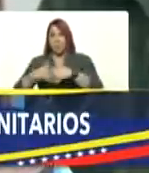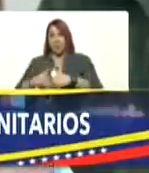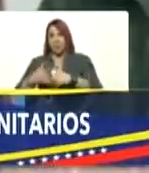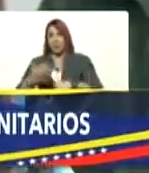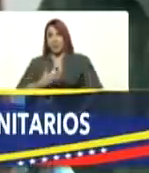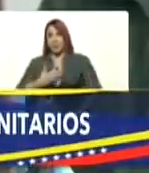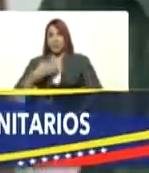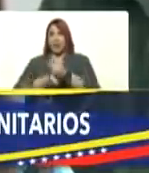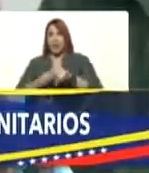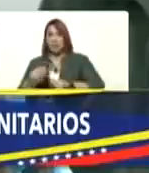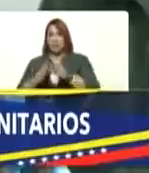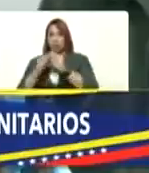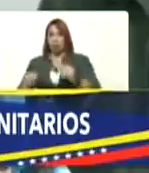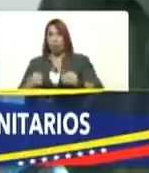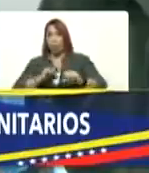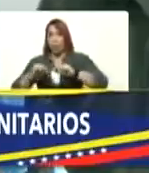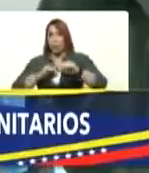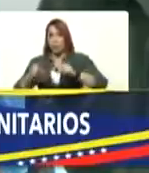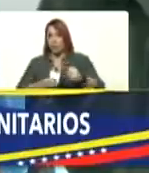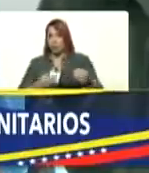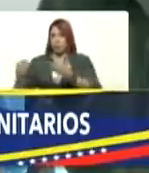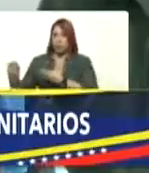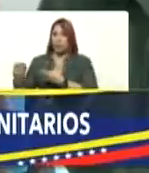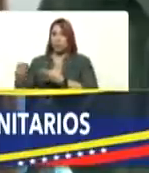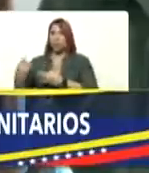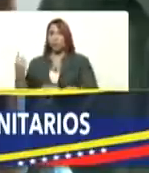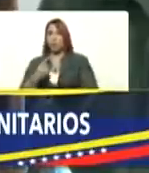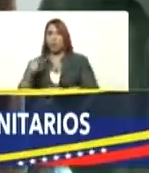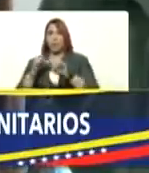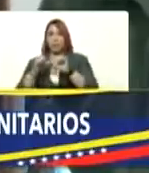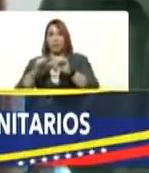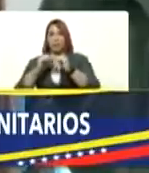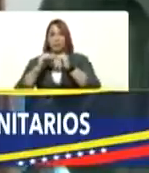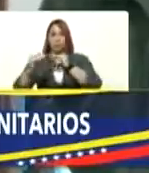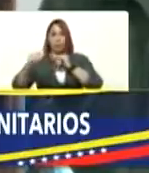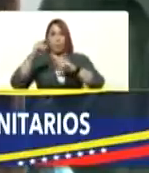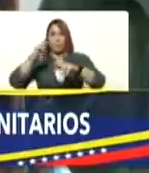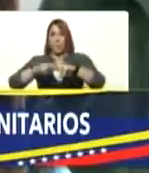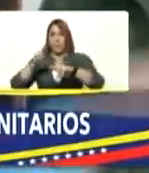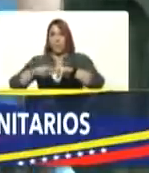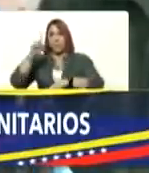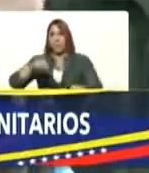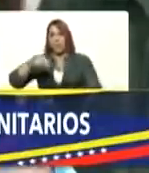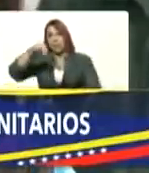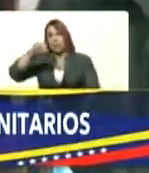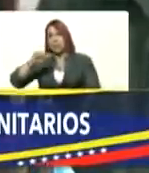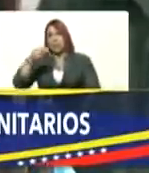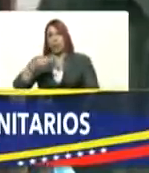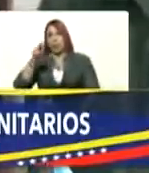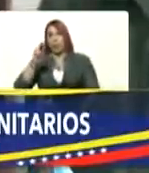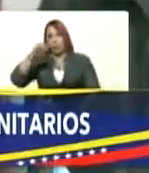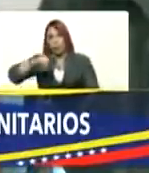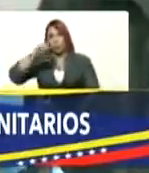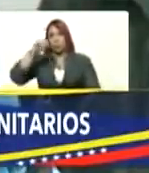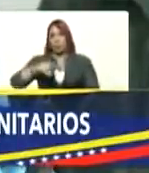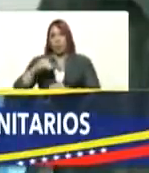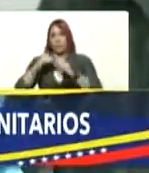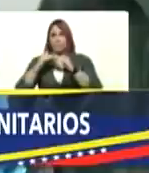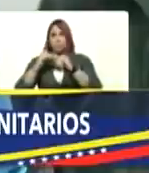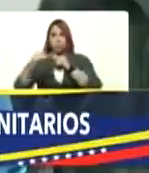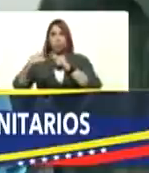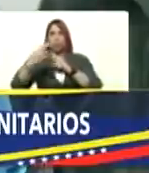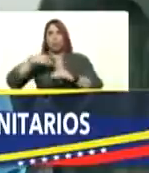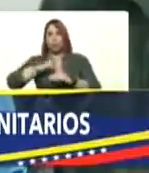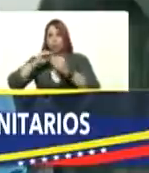el movimiento y la lleva para que quede nada más el asfaltado. Y Nahum llega y pasa el asfaltado. Y así vamos